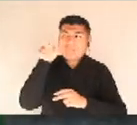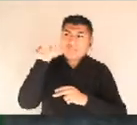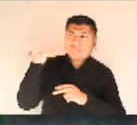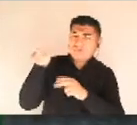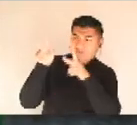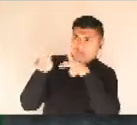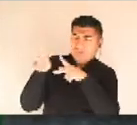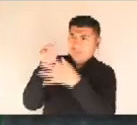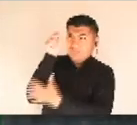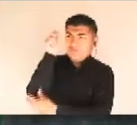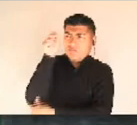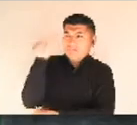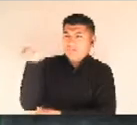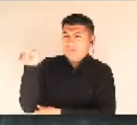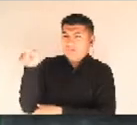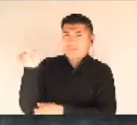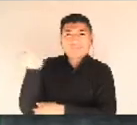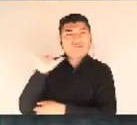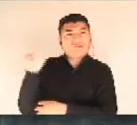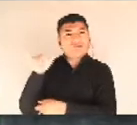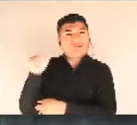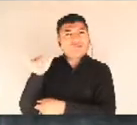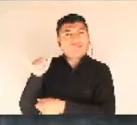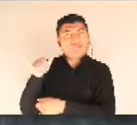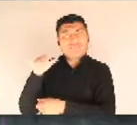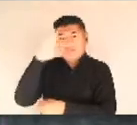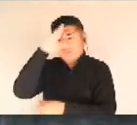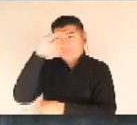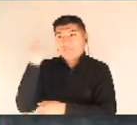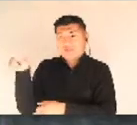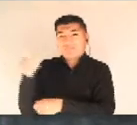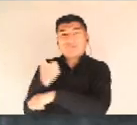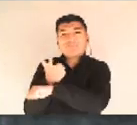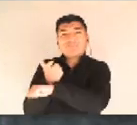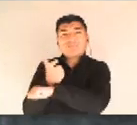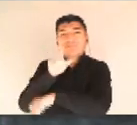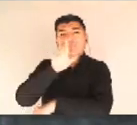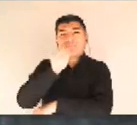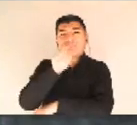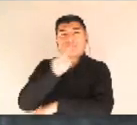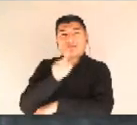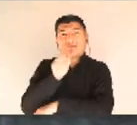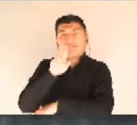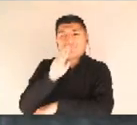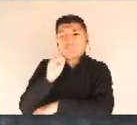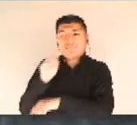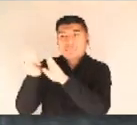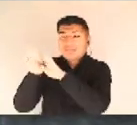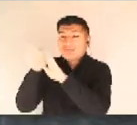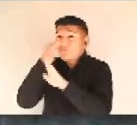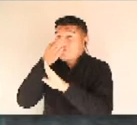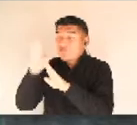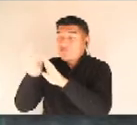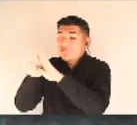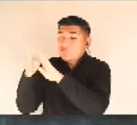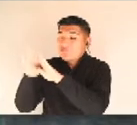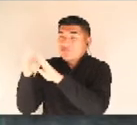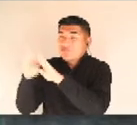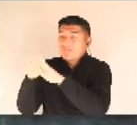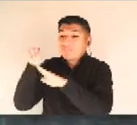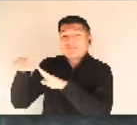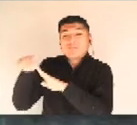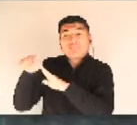que está como ese hombre lázaro que estaba en la puerta de la casa del rico